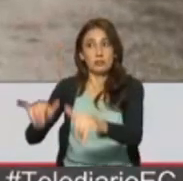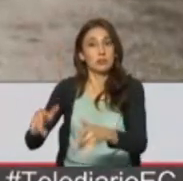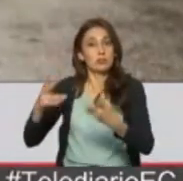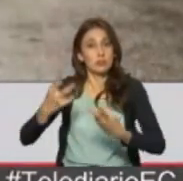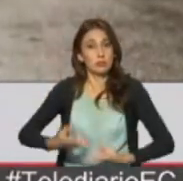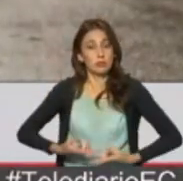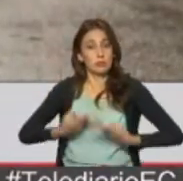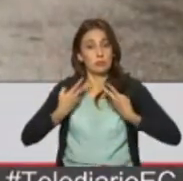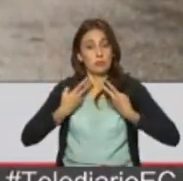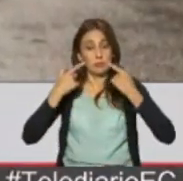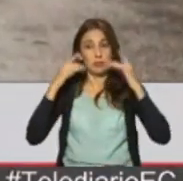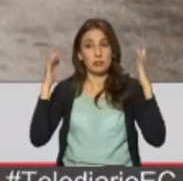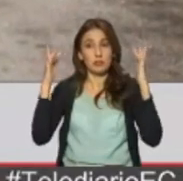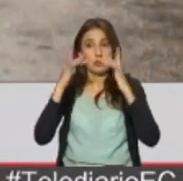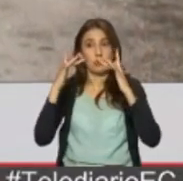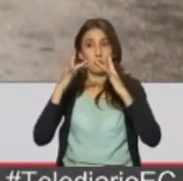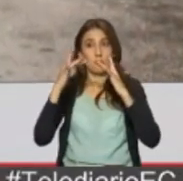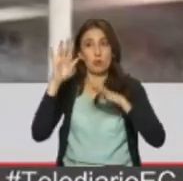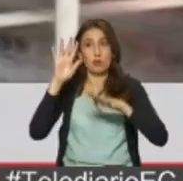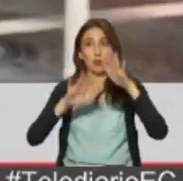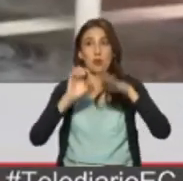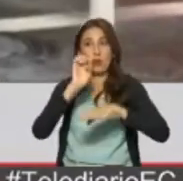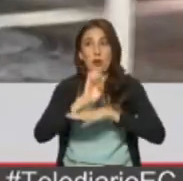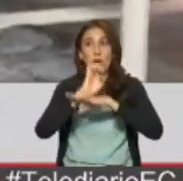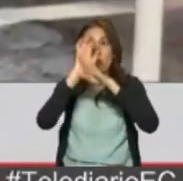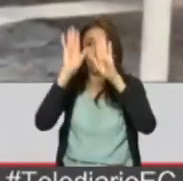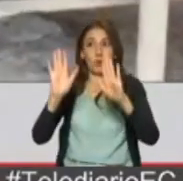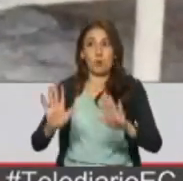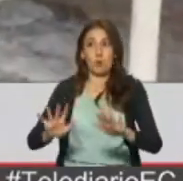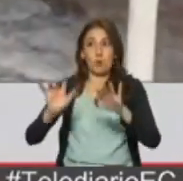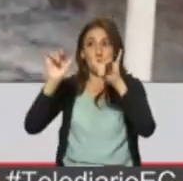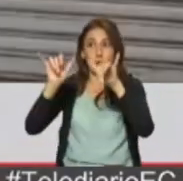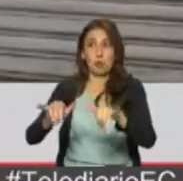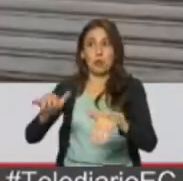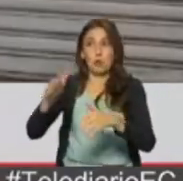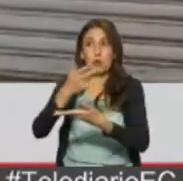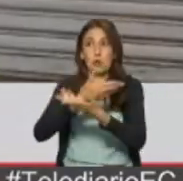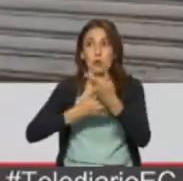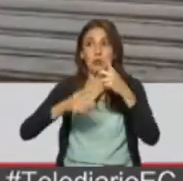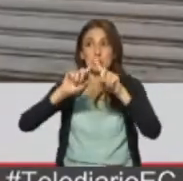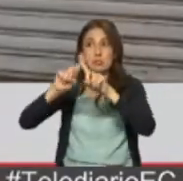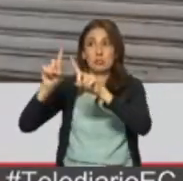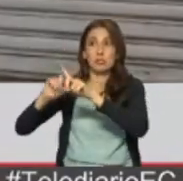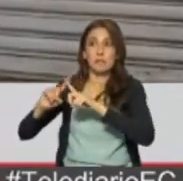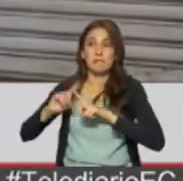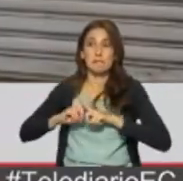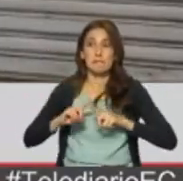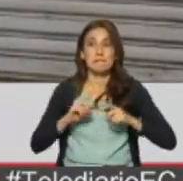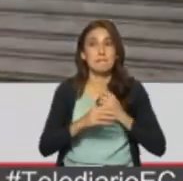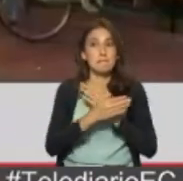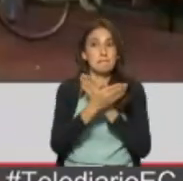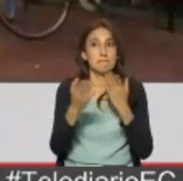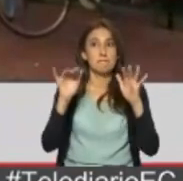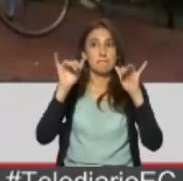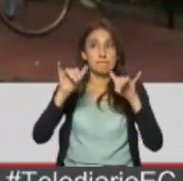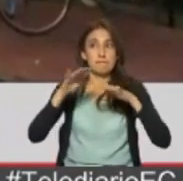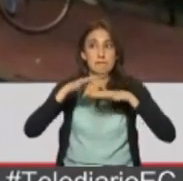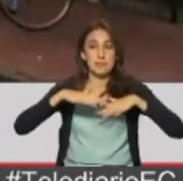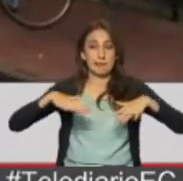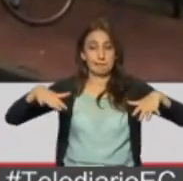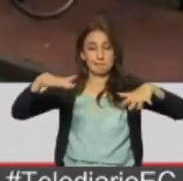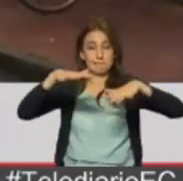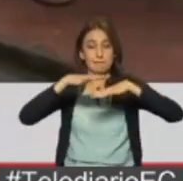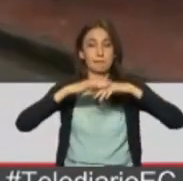nosotros tenemos el contacto directo con los ecuatorianos que han procedido a los registros consulares. Eso nos permite a nosotros actuar de inmediato en